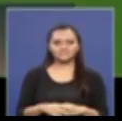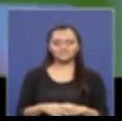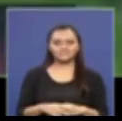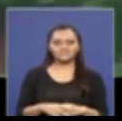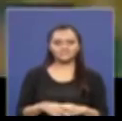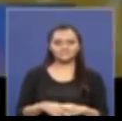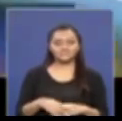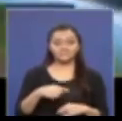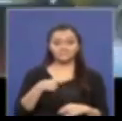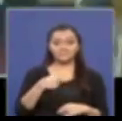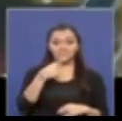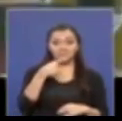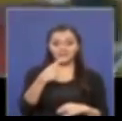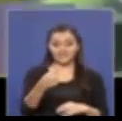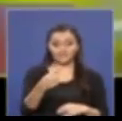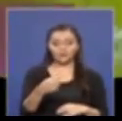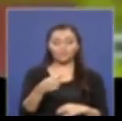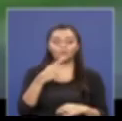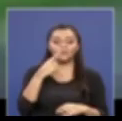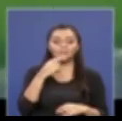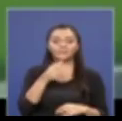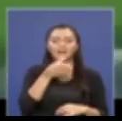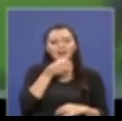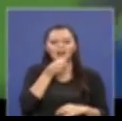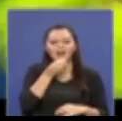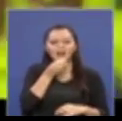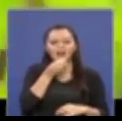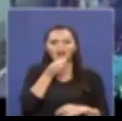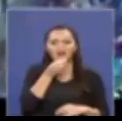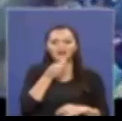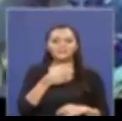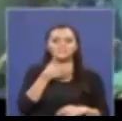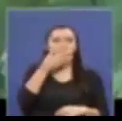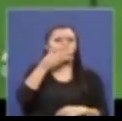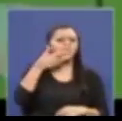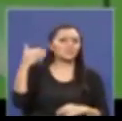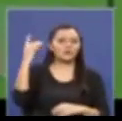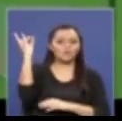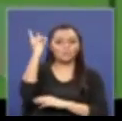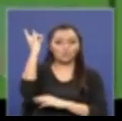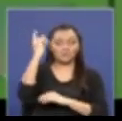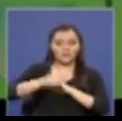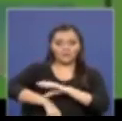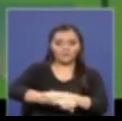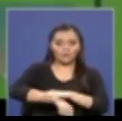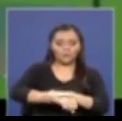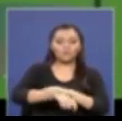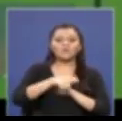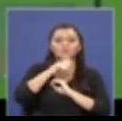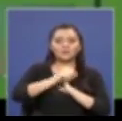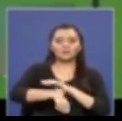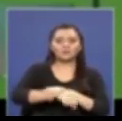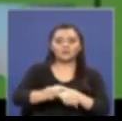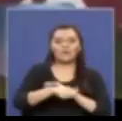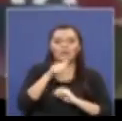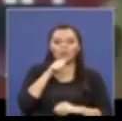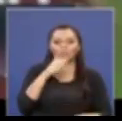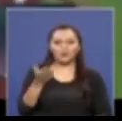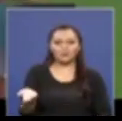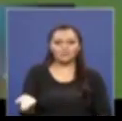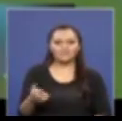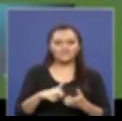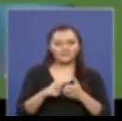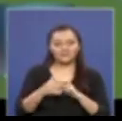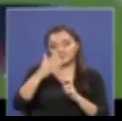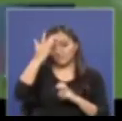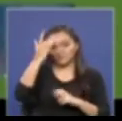como dijo el comentarista del partido, el mejor jugador de Bolivia era el agua, los charcos,